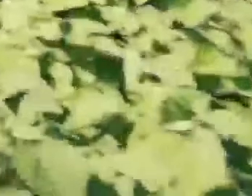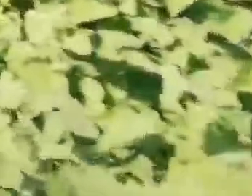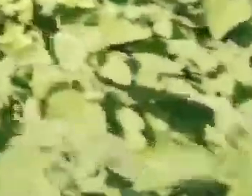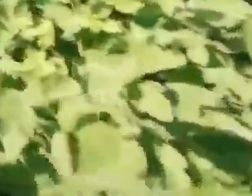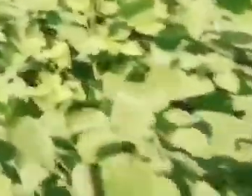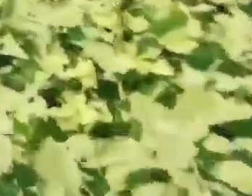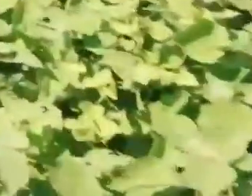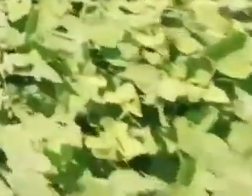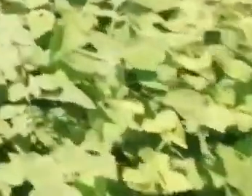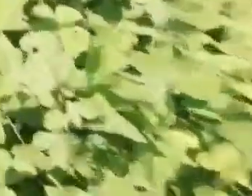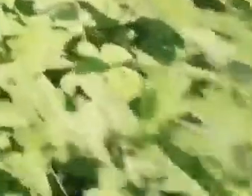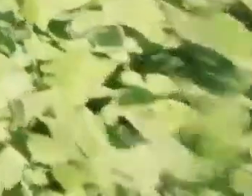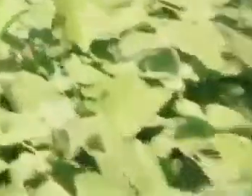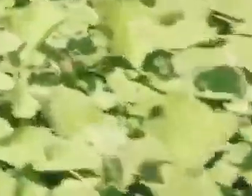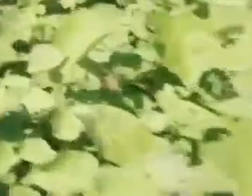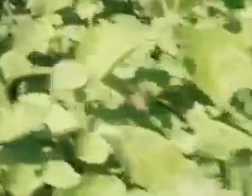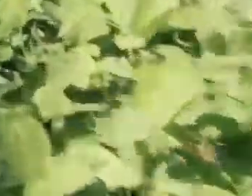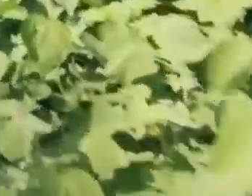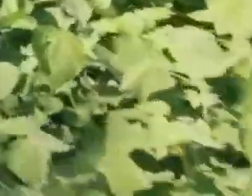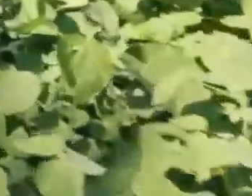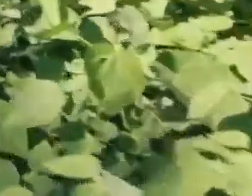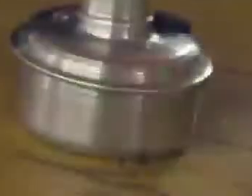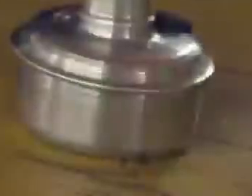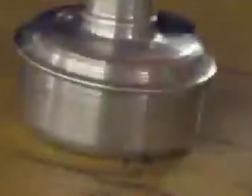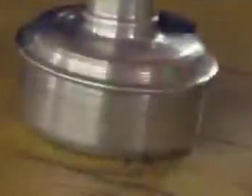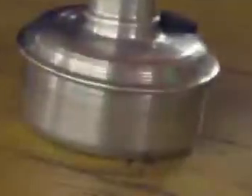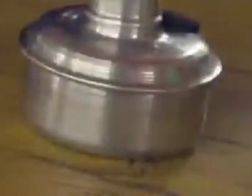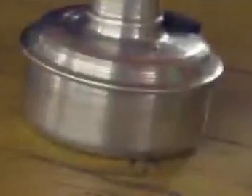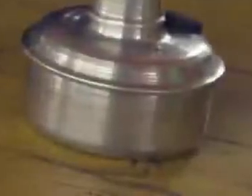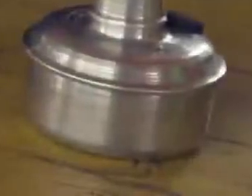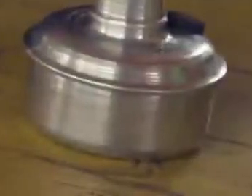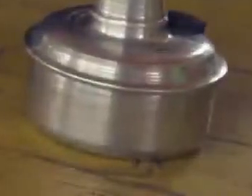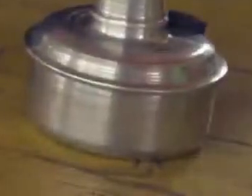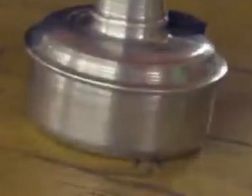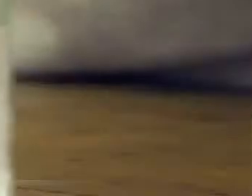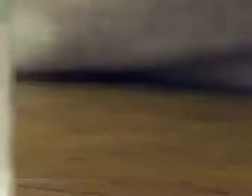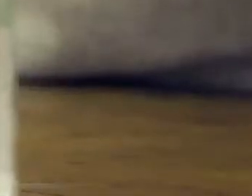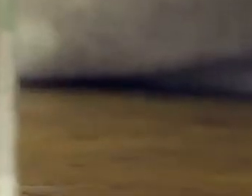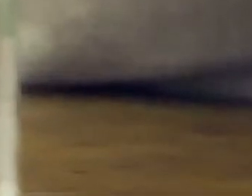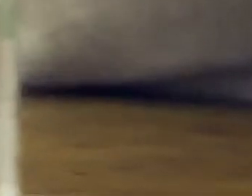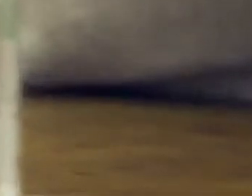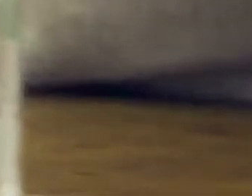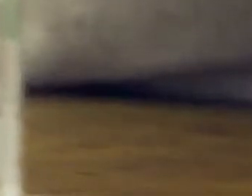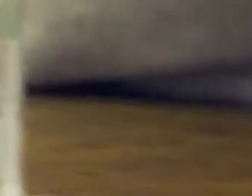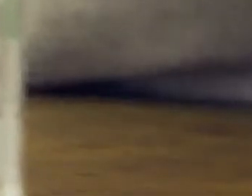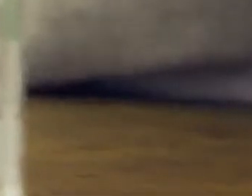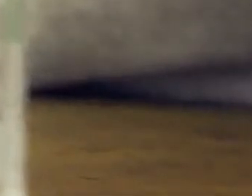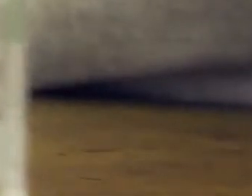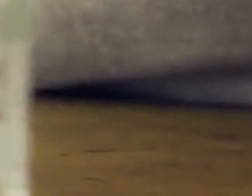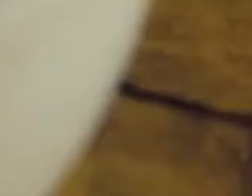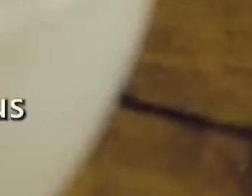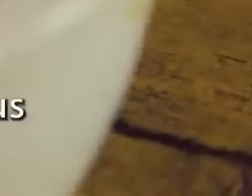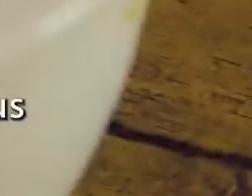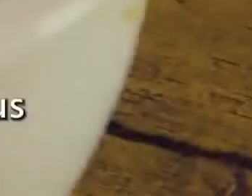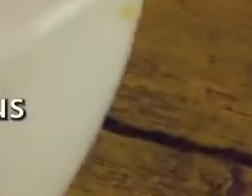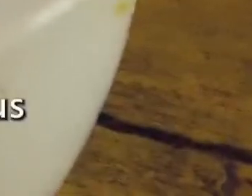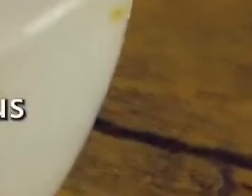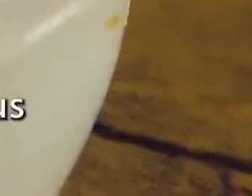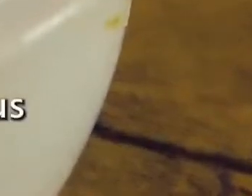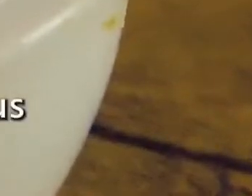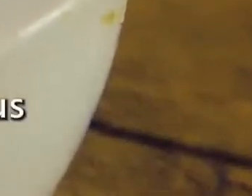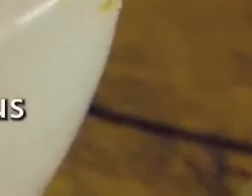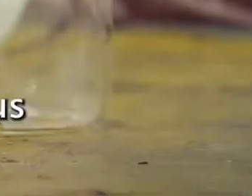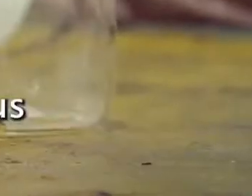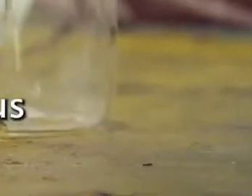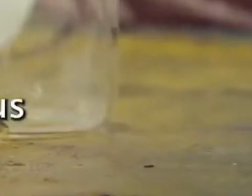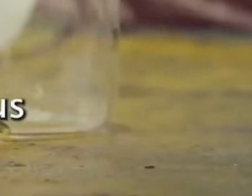Lo que hemos buscado durante este tiempo es juntar las dos visiones, la visión científica con la visión ancestral, donde lo